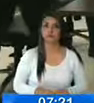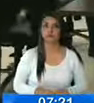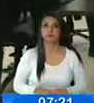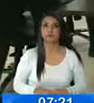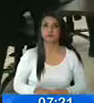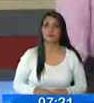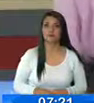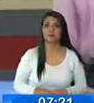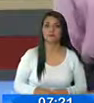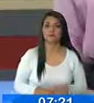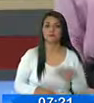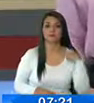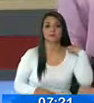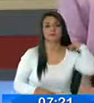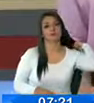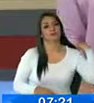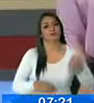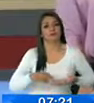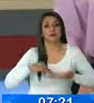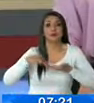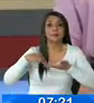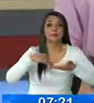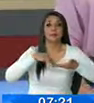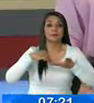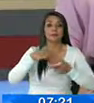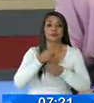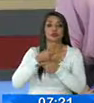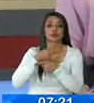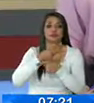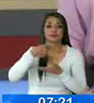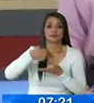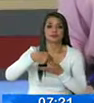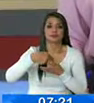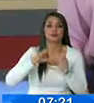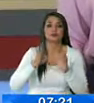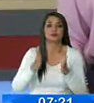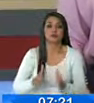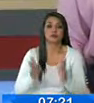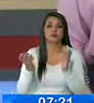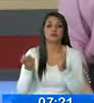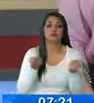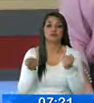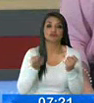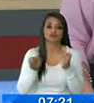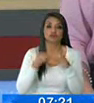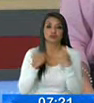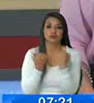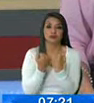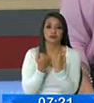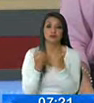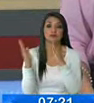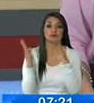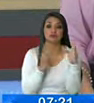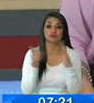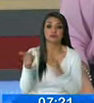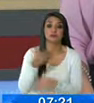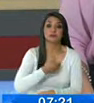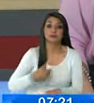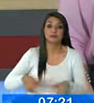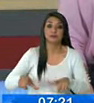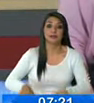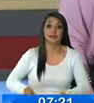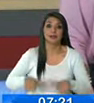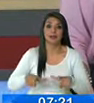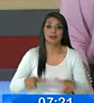Gallo. Los miembros del Consejo de Participación Ciudadana y el Control Social Transitorio se reunieron con el presidente de la República, Lenín